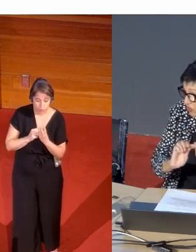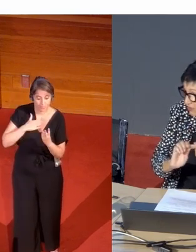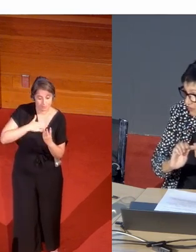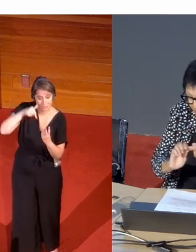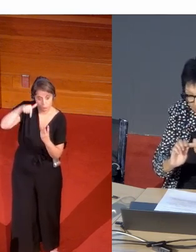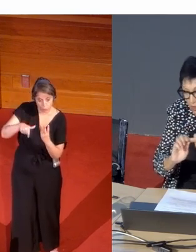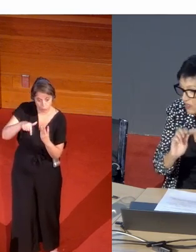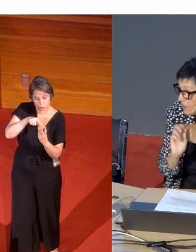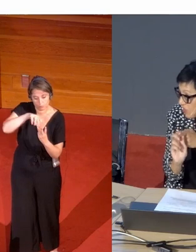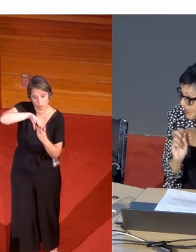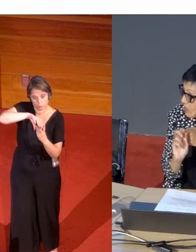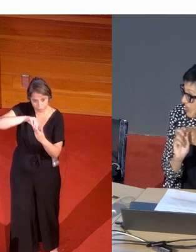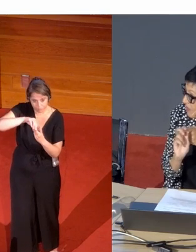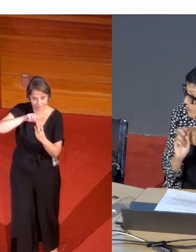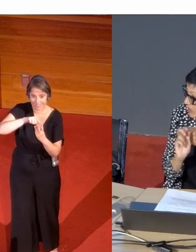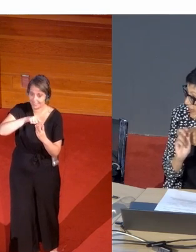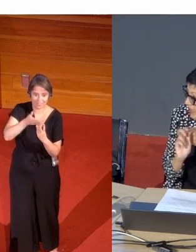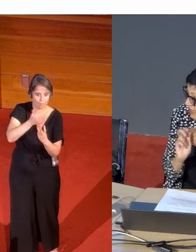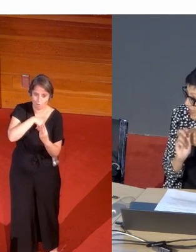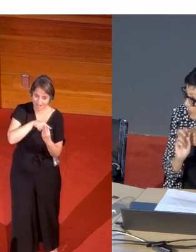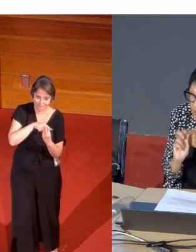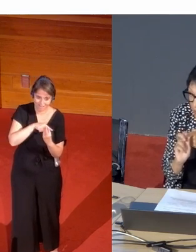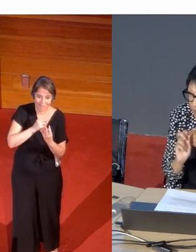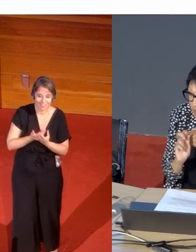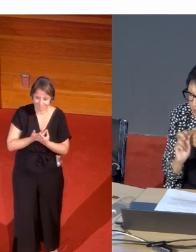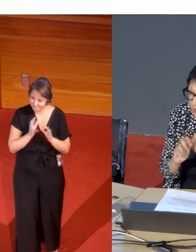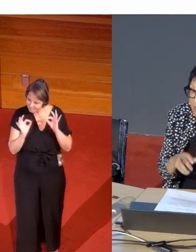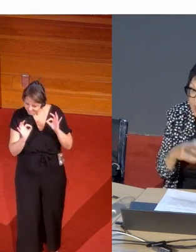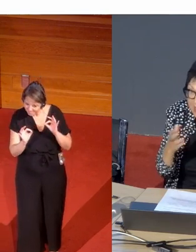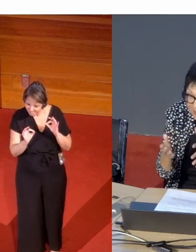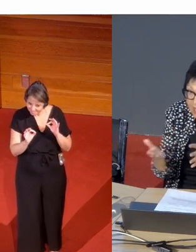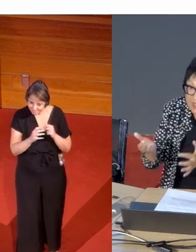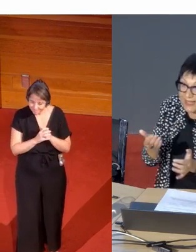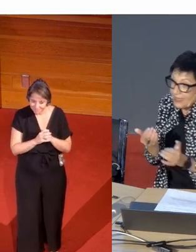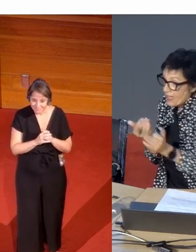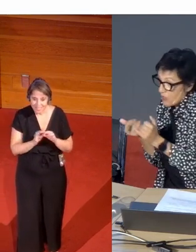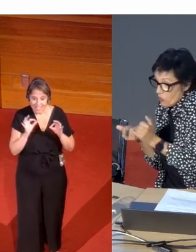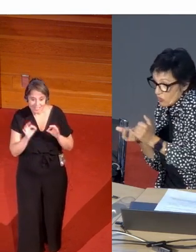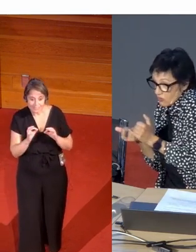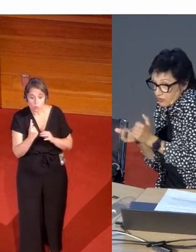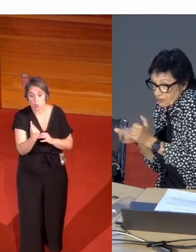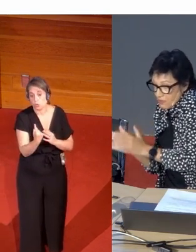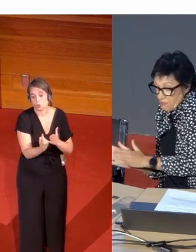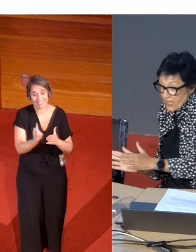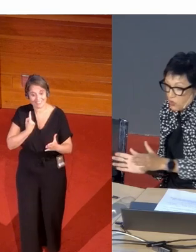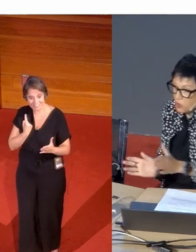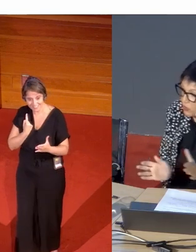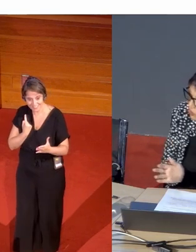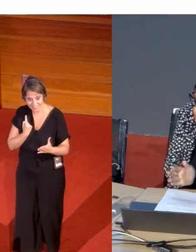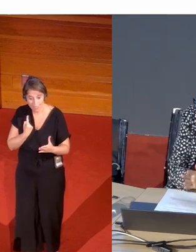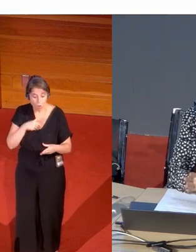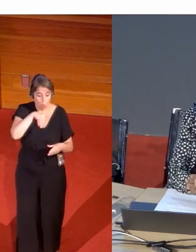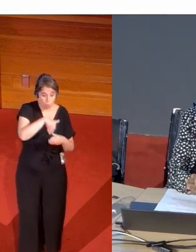y los tuyos conseguimos que esta no sea la más votada en la segunda vuelta y así a base de retirarse unos para